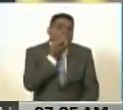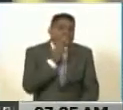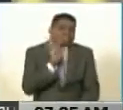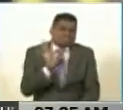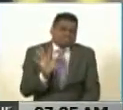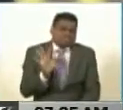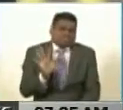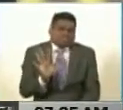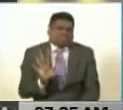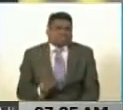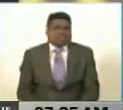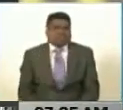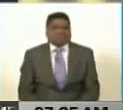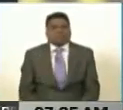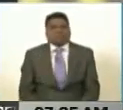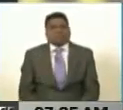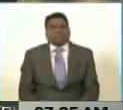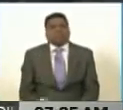que son cargos muy